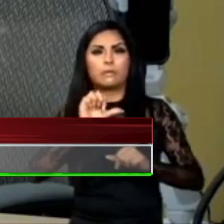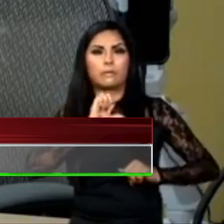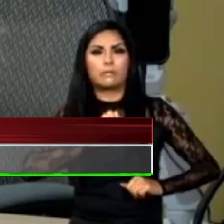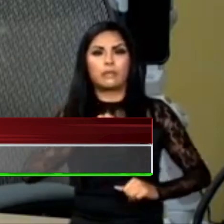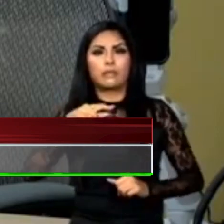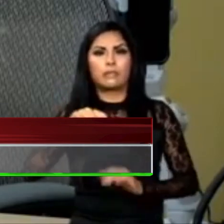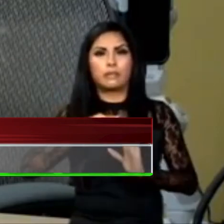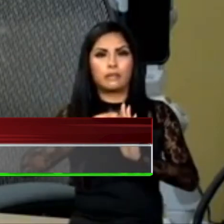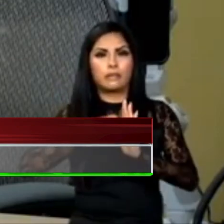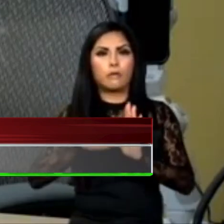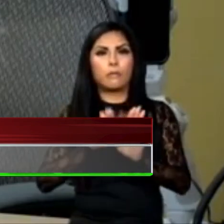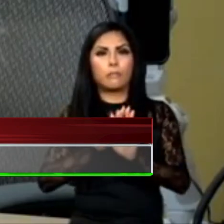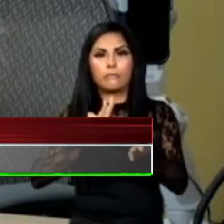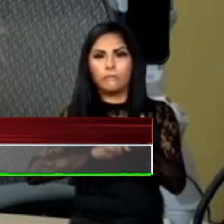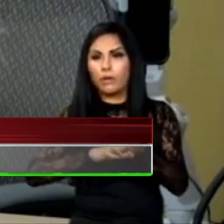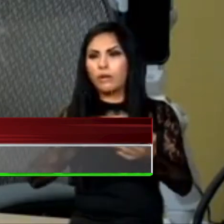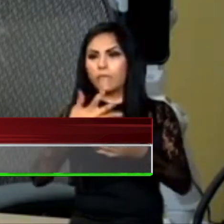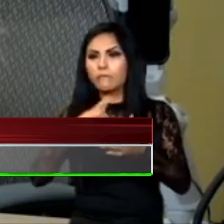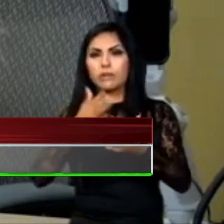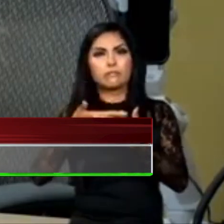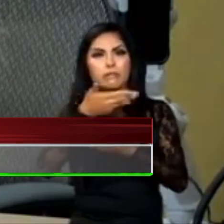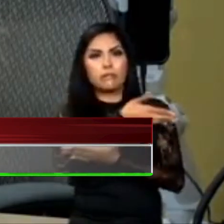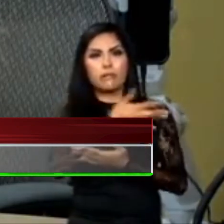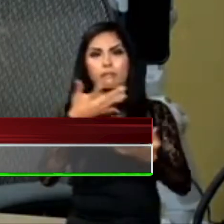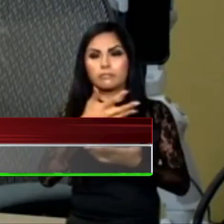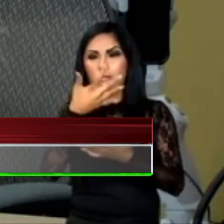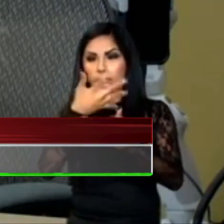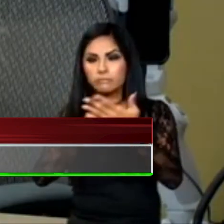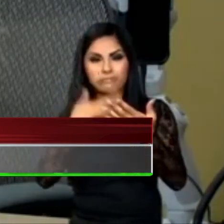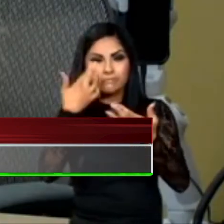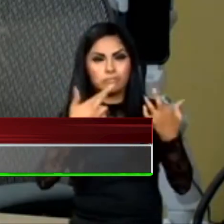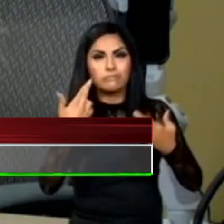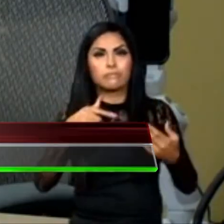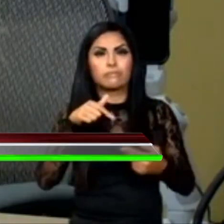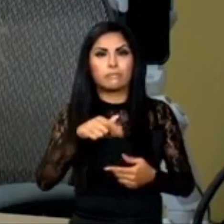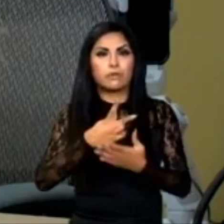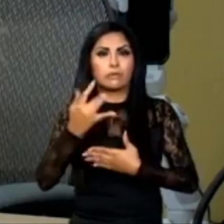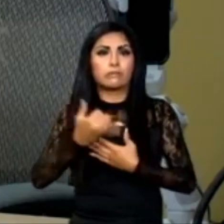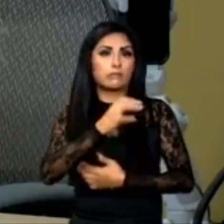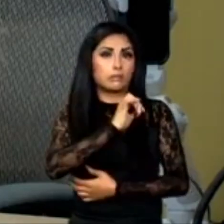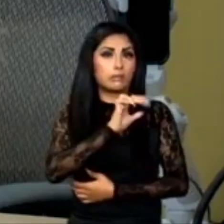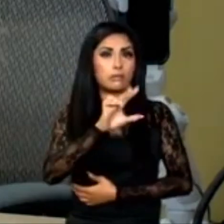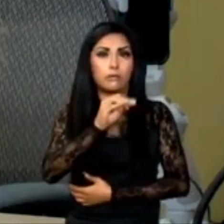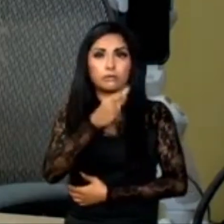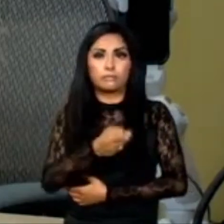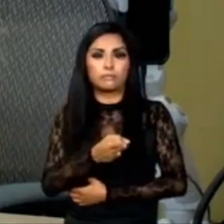para saber cómo valoraron los proyectos, para aceptarlos o no.